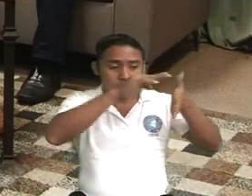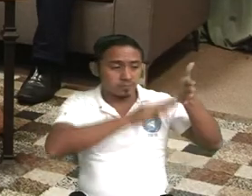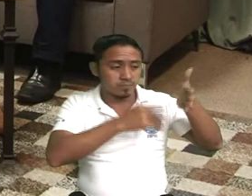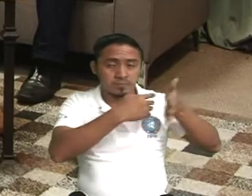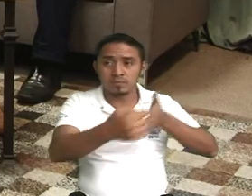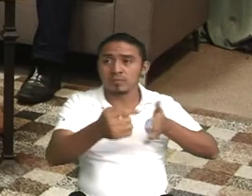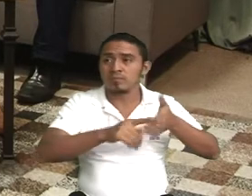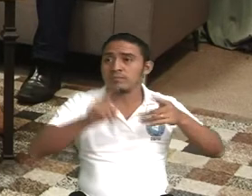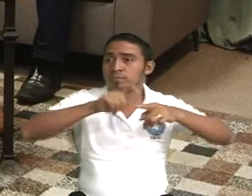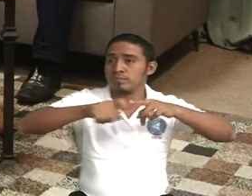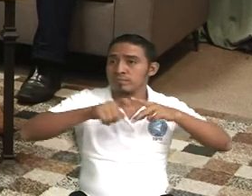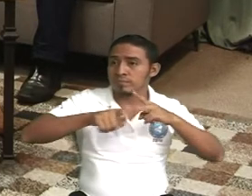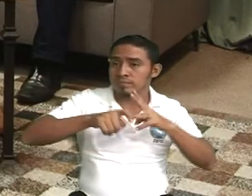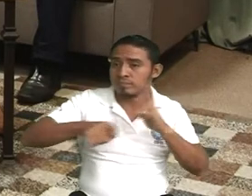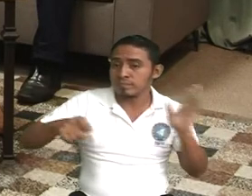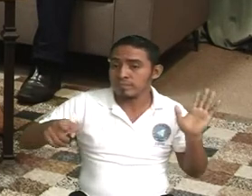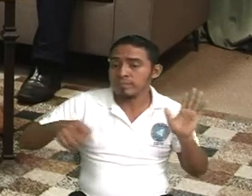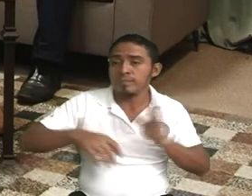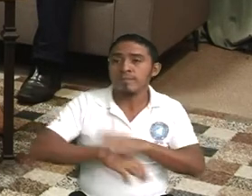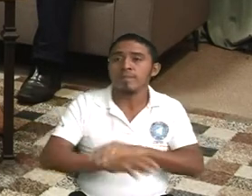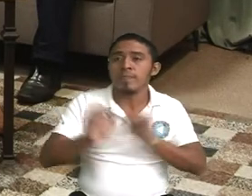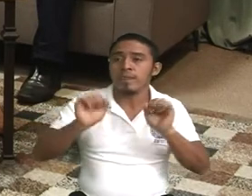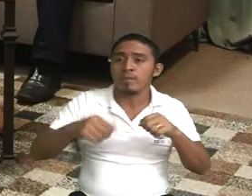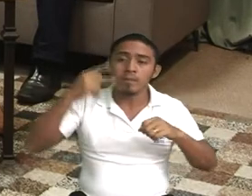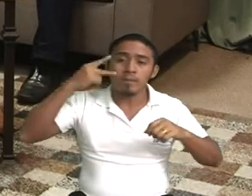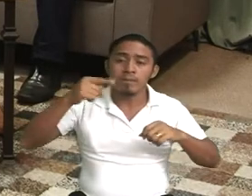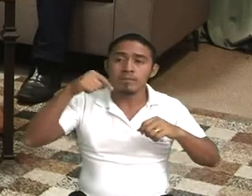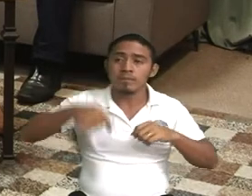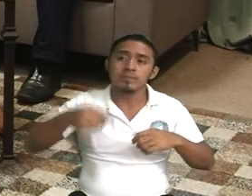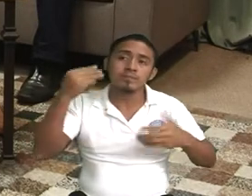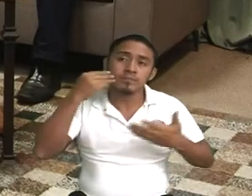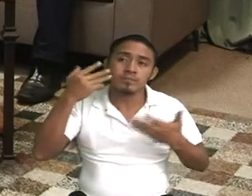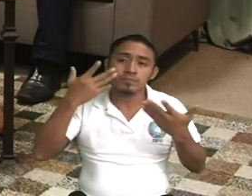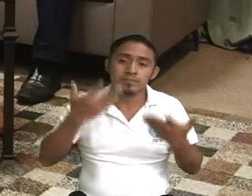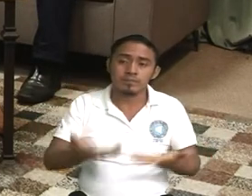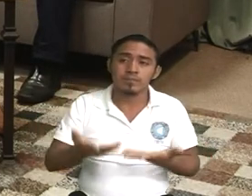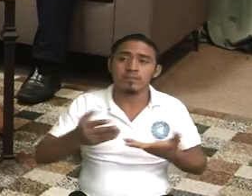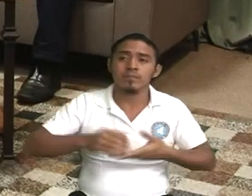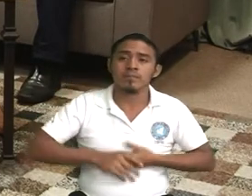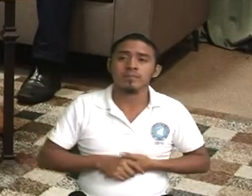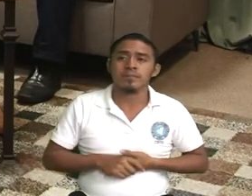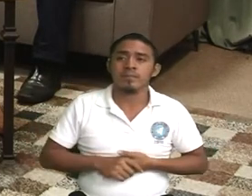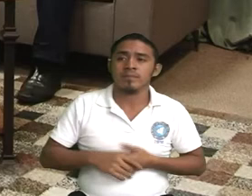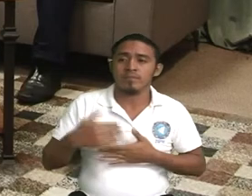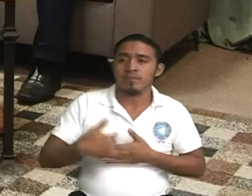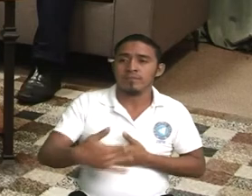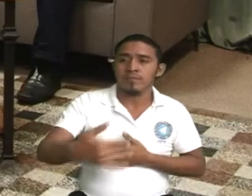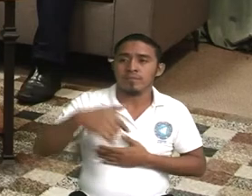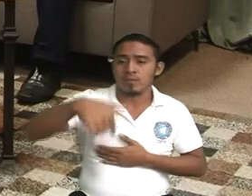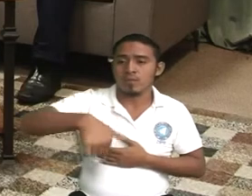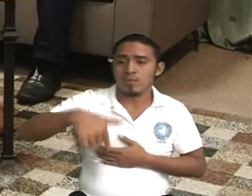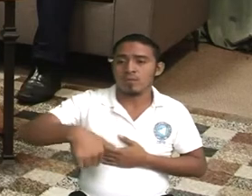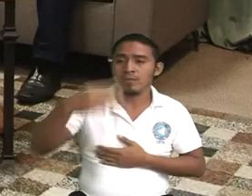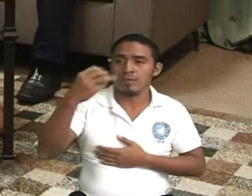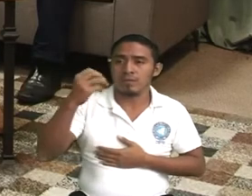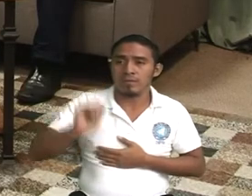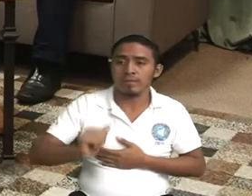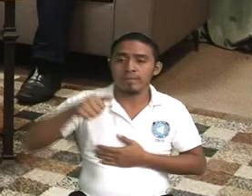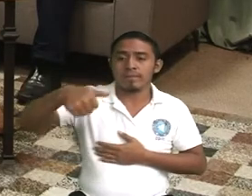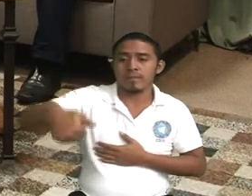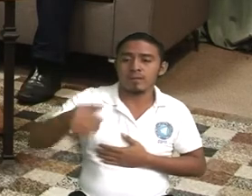era mensual. Todavía pueden ver la cartelera turística de lo que resta, esto es hoy mayo. 30